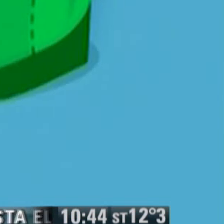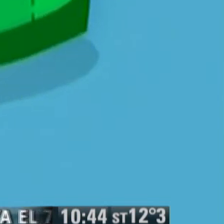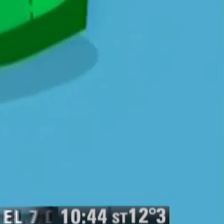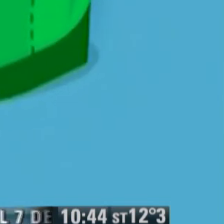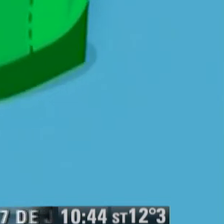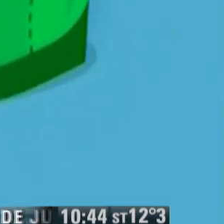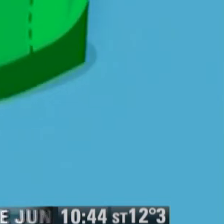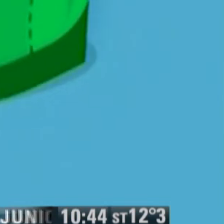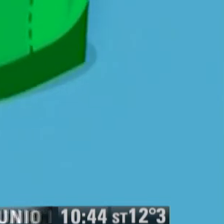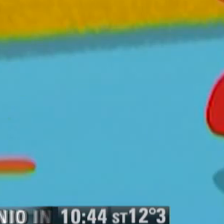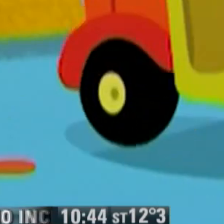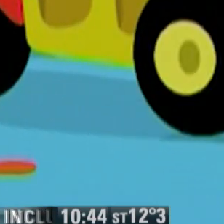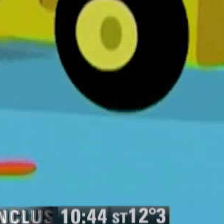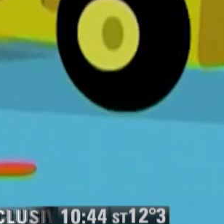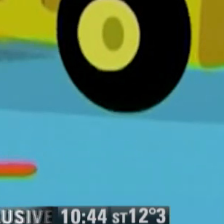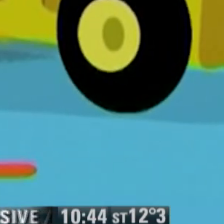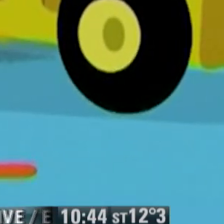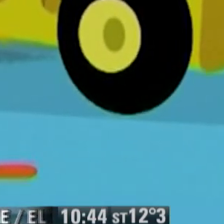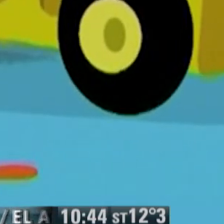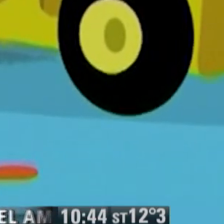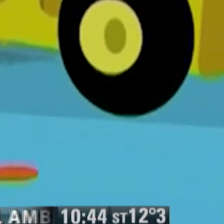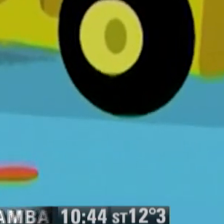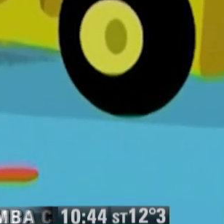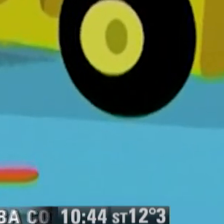¡Nos quedó hermoso!